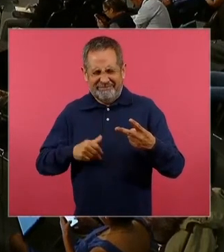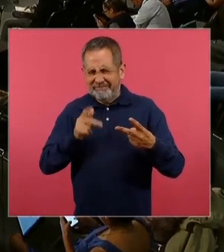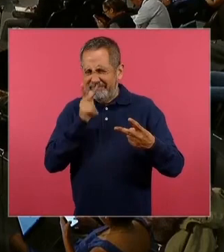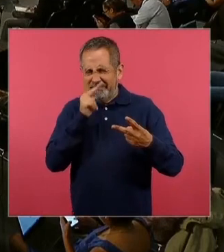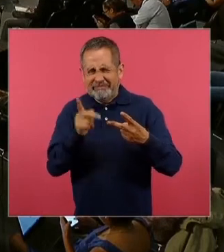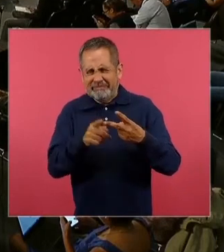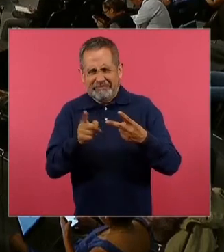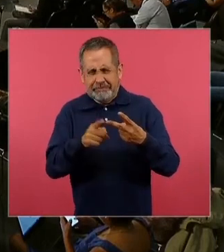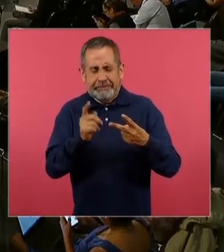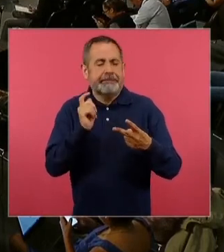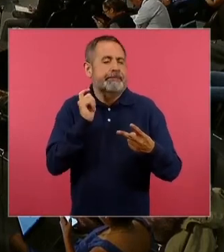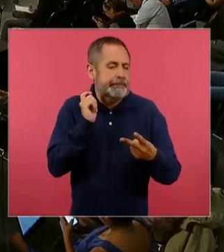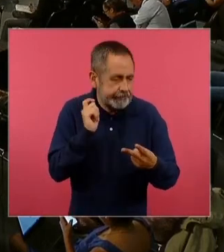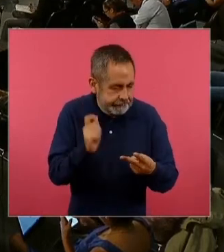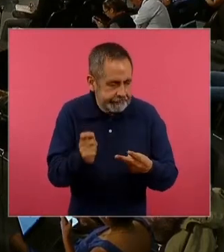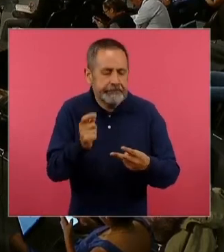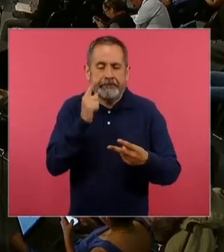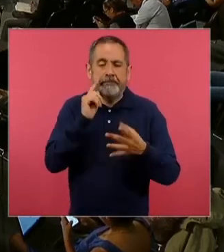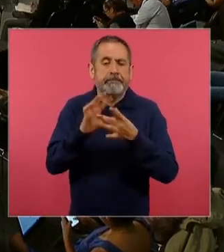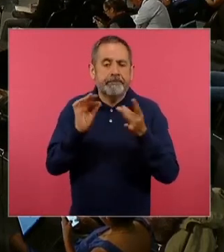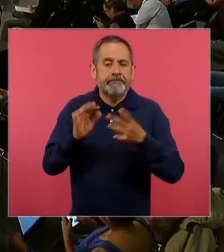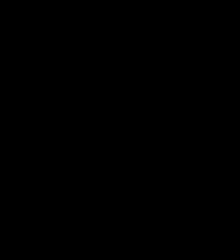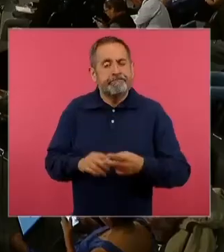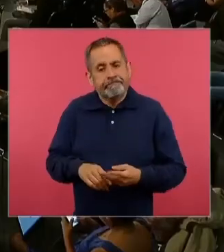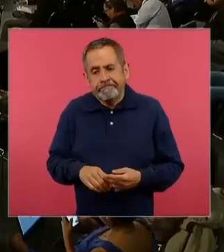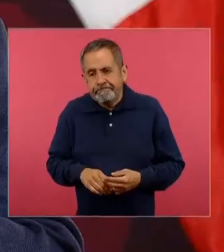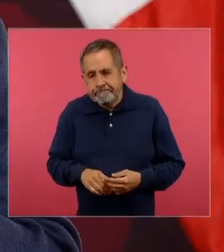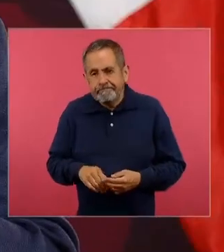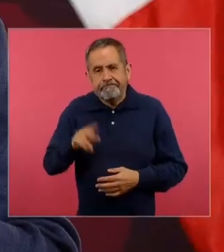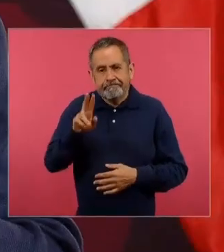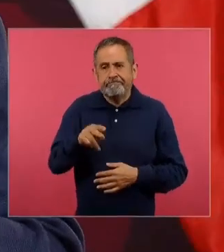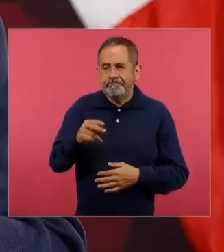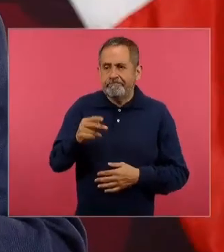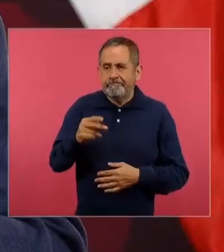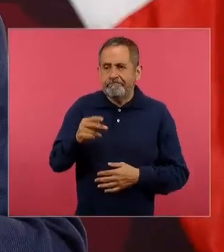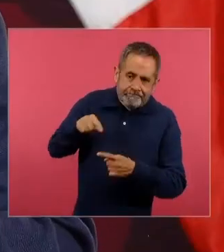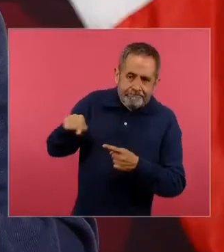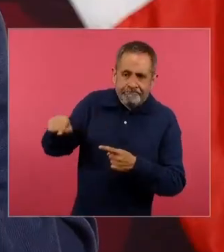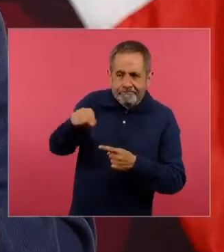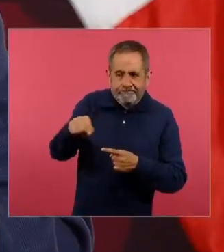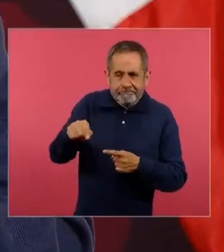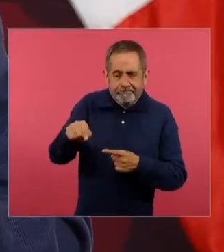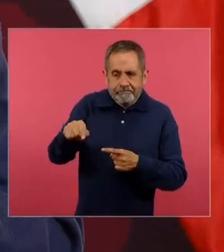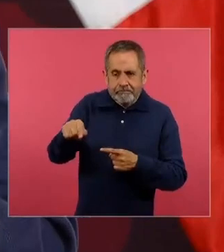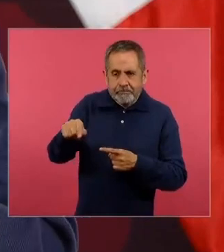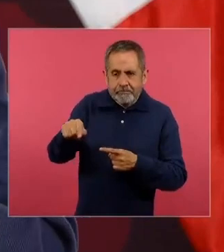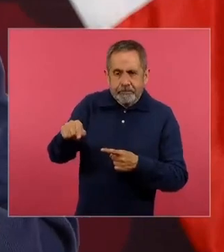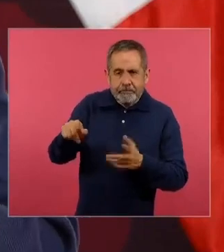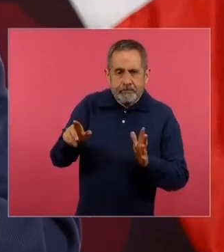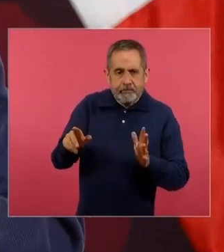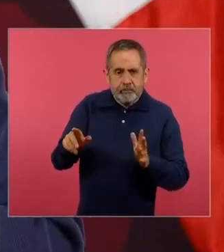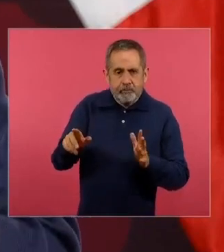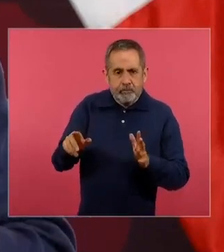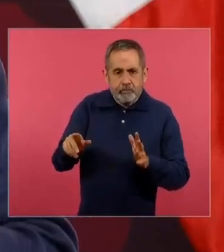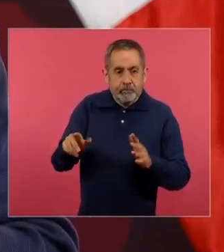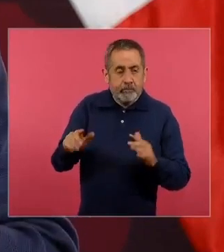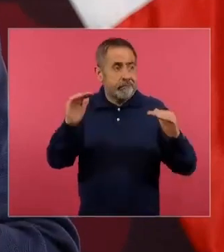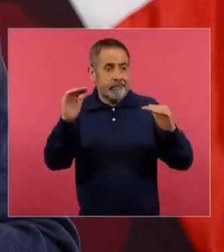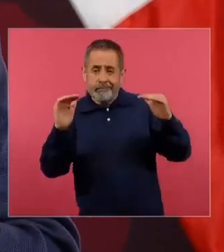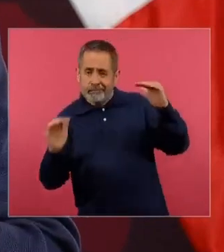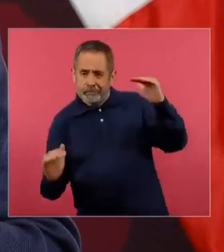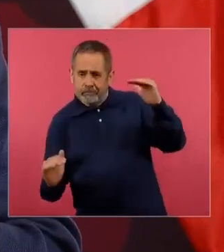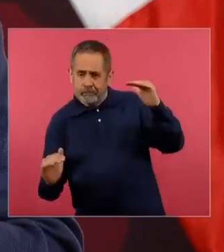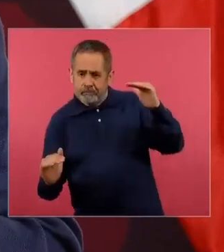tratando, que tenemos que reconocer la necesidad de tratar al no igual a los